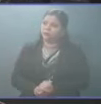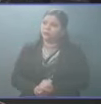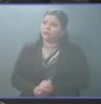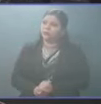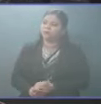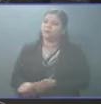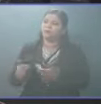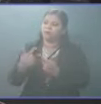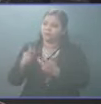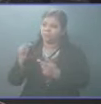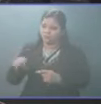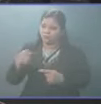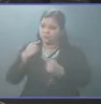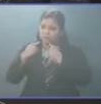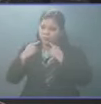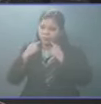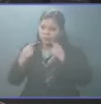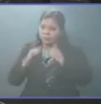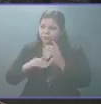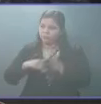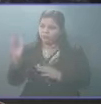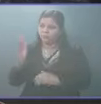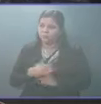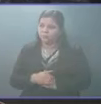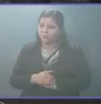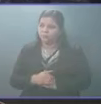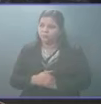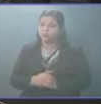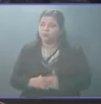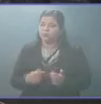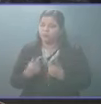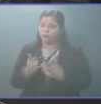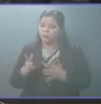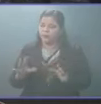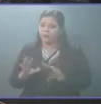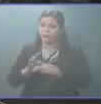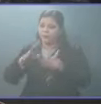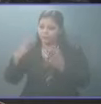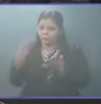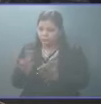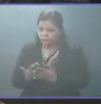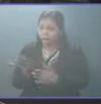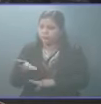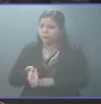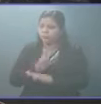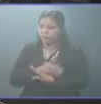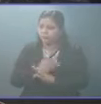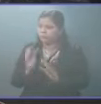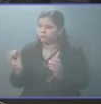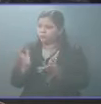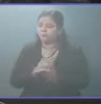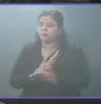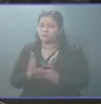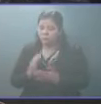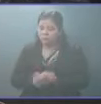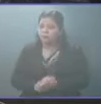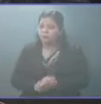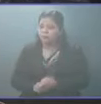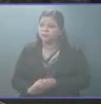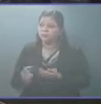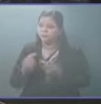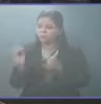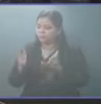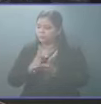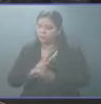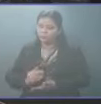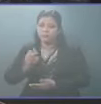una nota periodística y decía de que los sistemas de salud en las Américas no han respondido adecuadamente a las